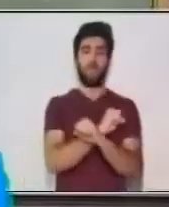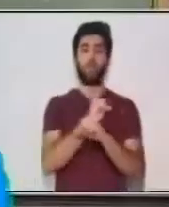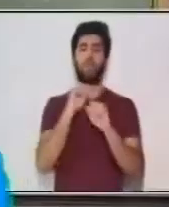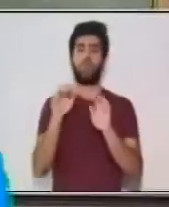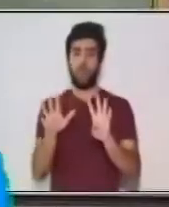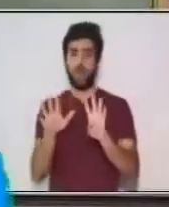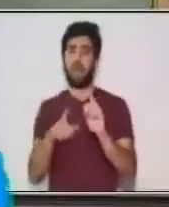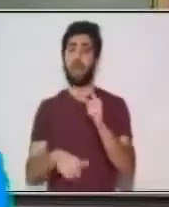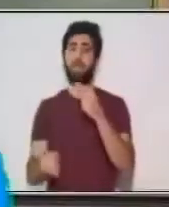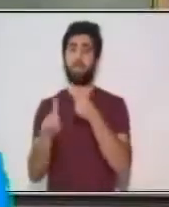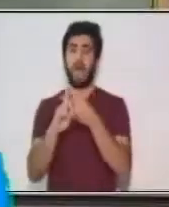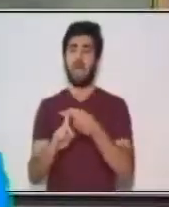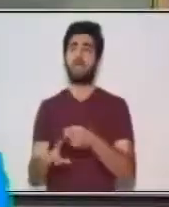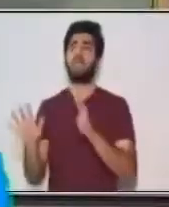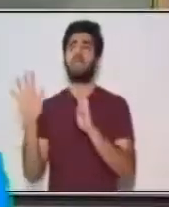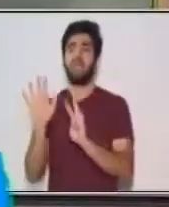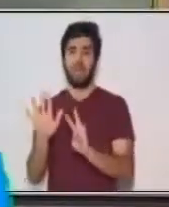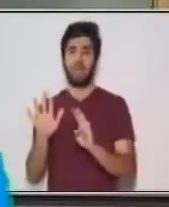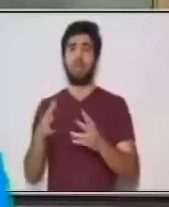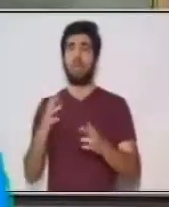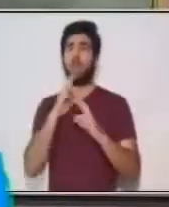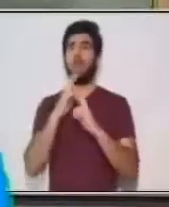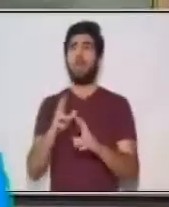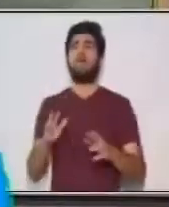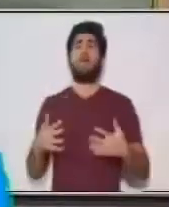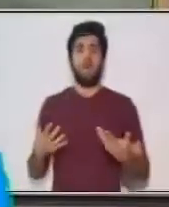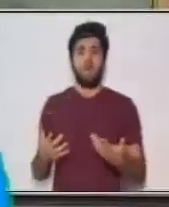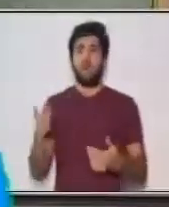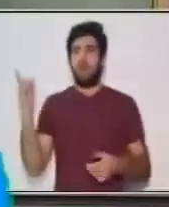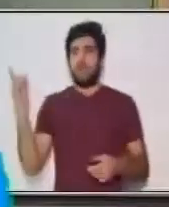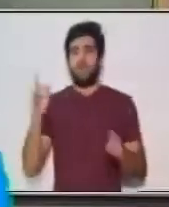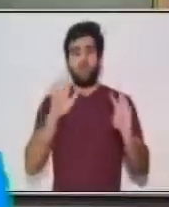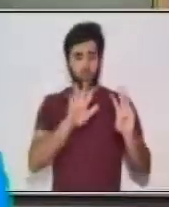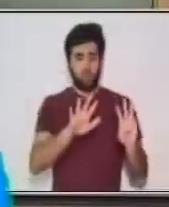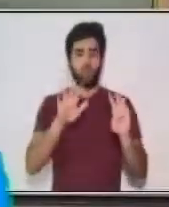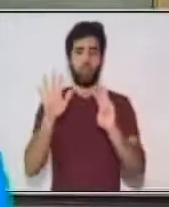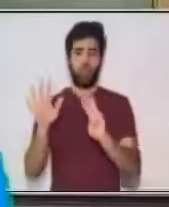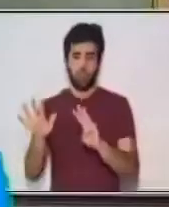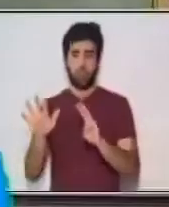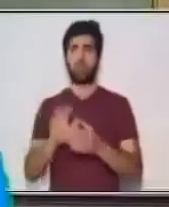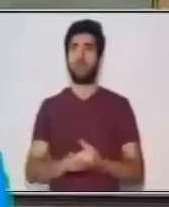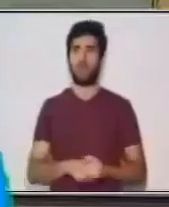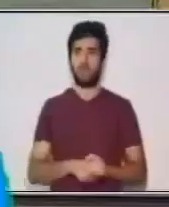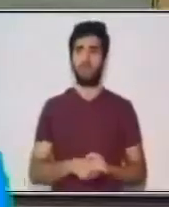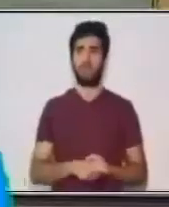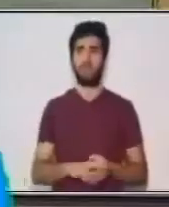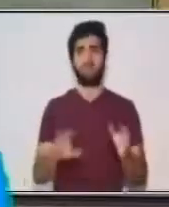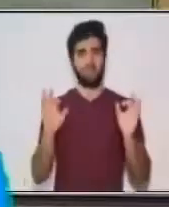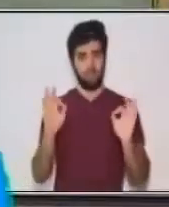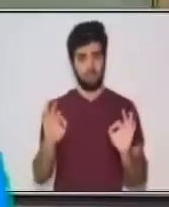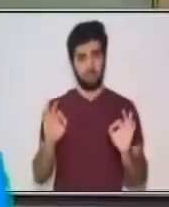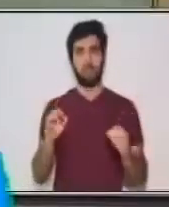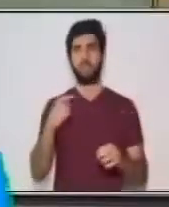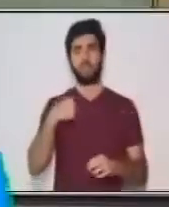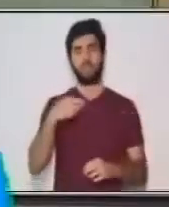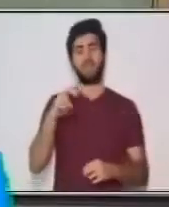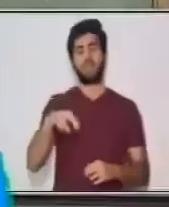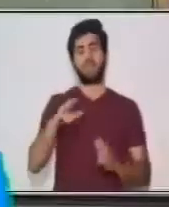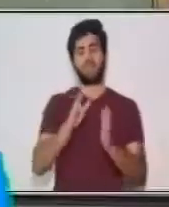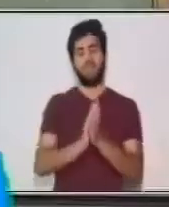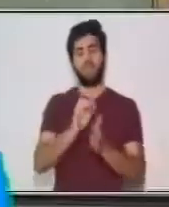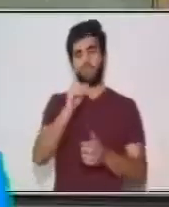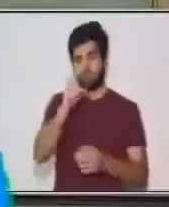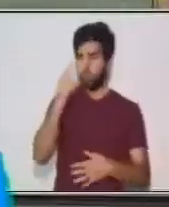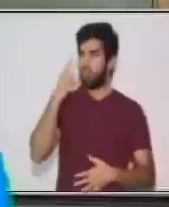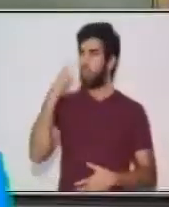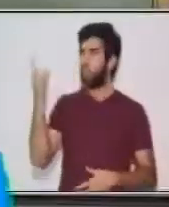súmale 7. Y ese resultado es 88. Ahora voy a empezar a agregar números y lo que quiero que observes es qué